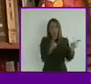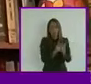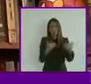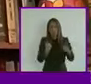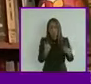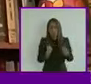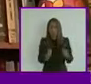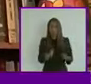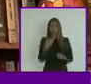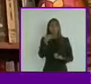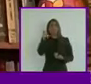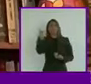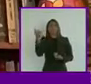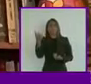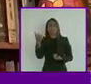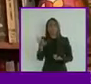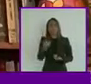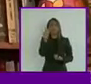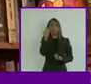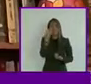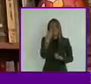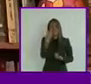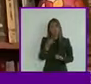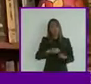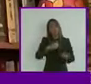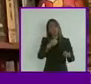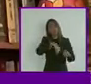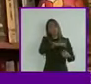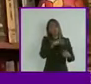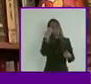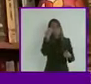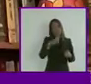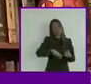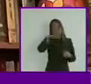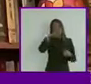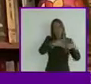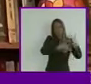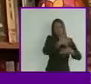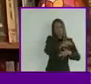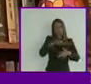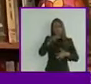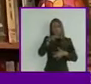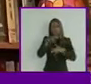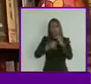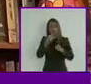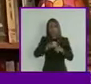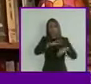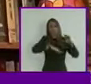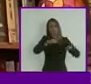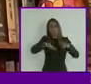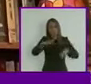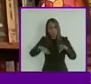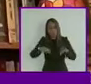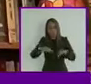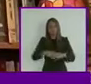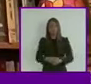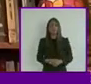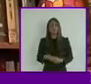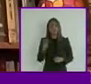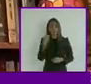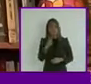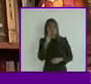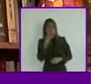El suicidio, lamentablemente, es una causa de muerte entre los jóvenes de 15 a 29 años. Estas enfermedades siguen en gran medida sin recibir